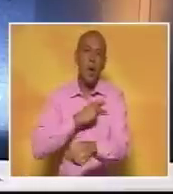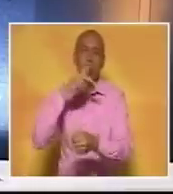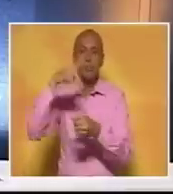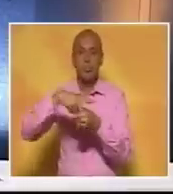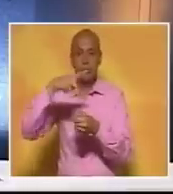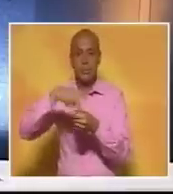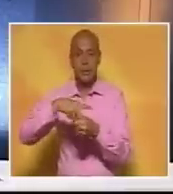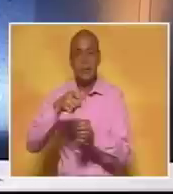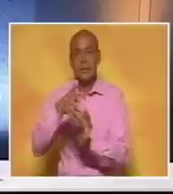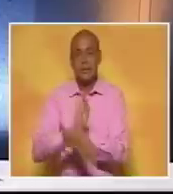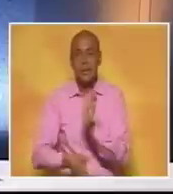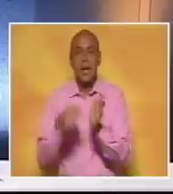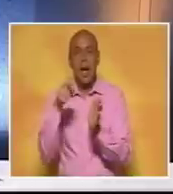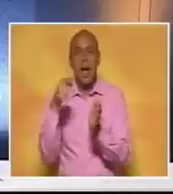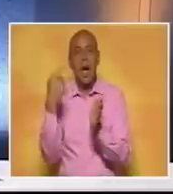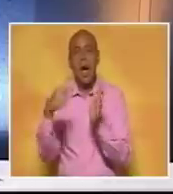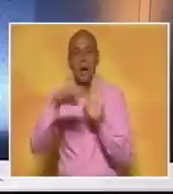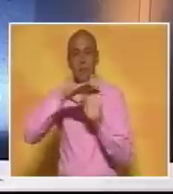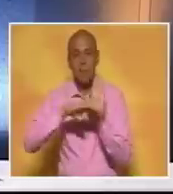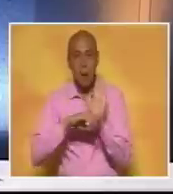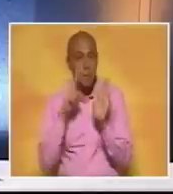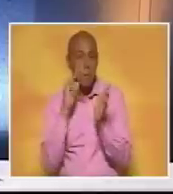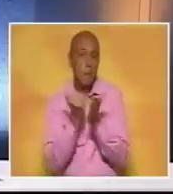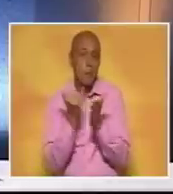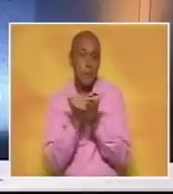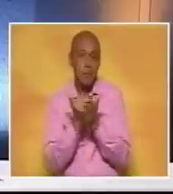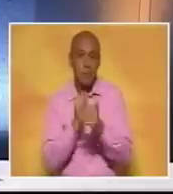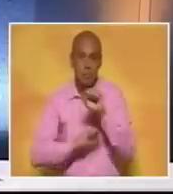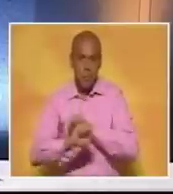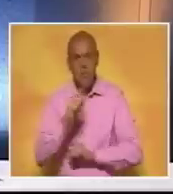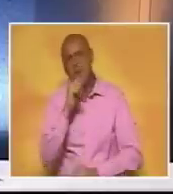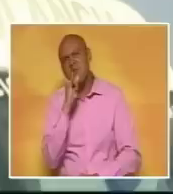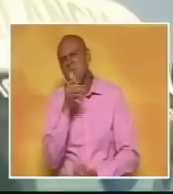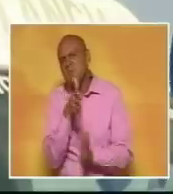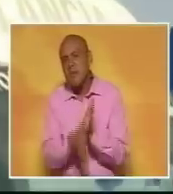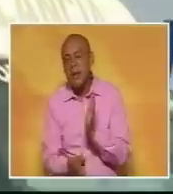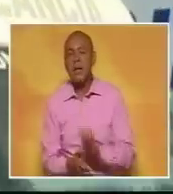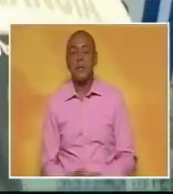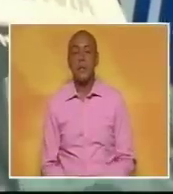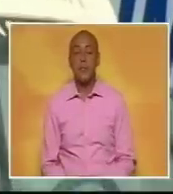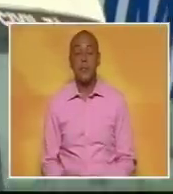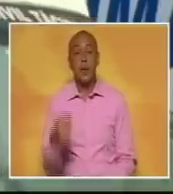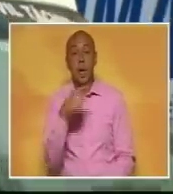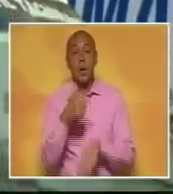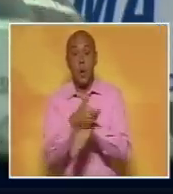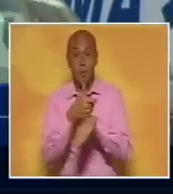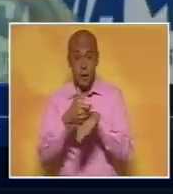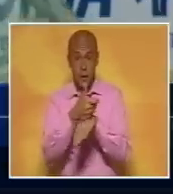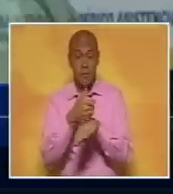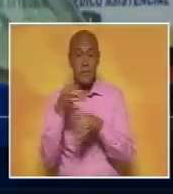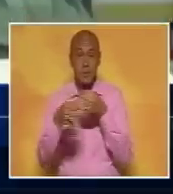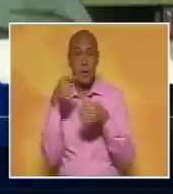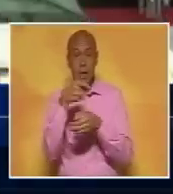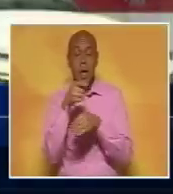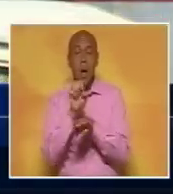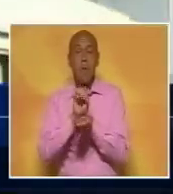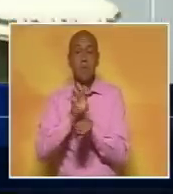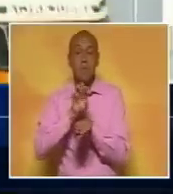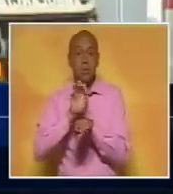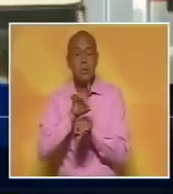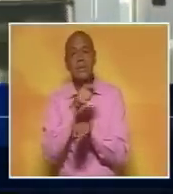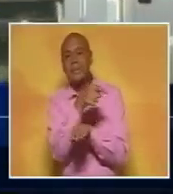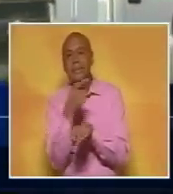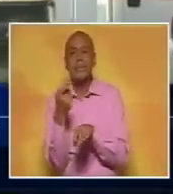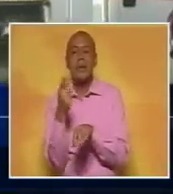esto evalúan un plan de contingencia. Marina Glot con los detalles. Denunció que el fin de semana a las ambulancias de protección civil solo